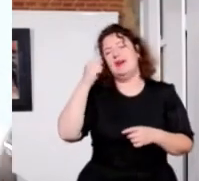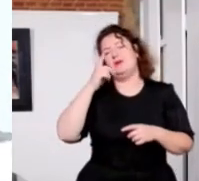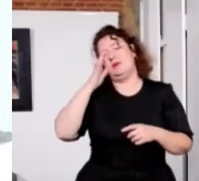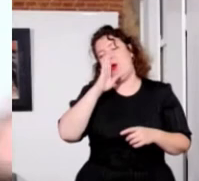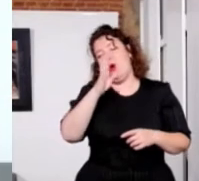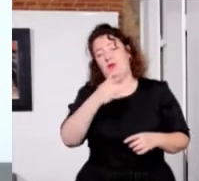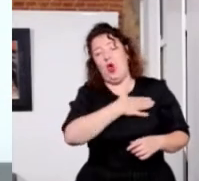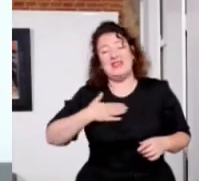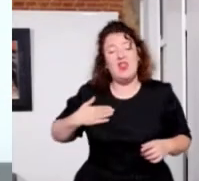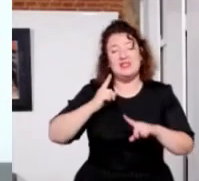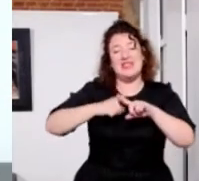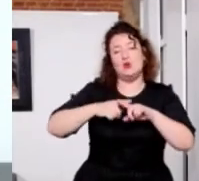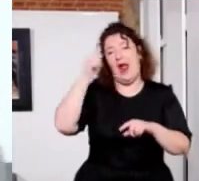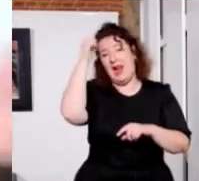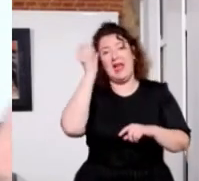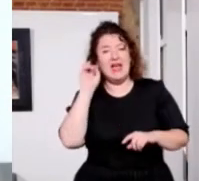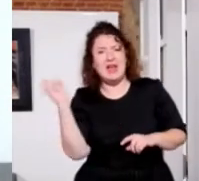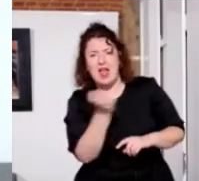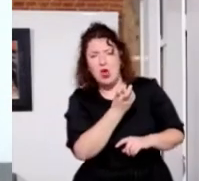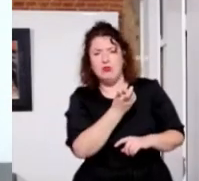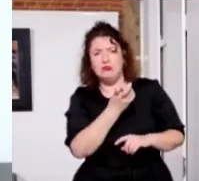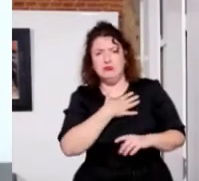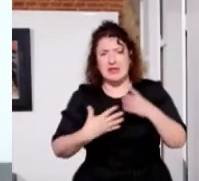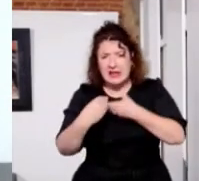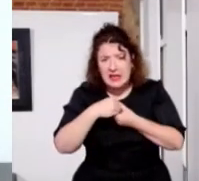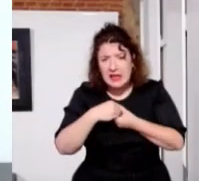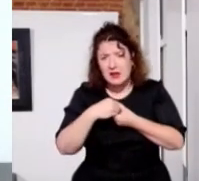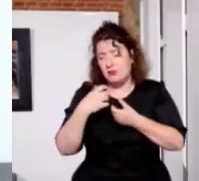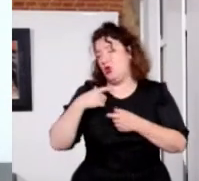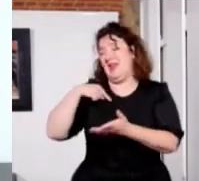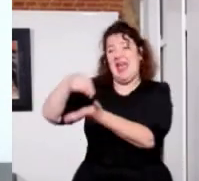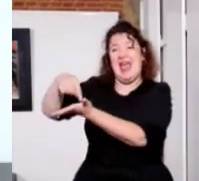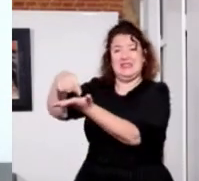género, tengámoslo en nuestras organizaciones. Esas son las políticas que recrean.